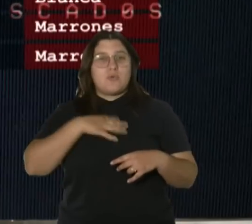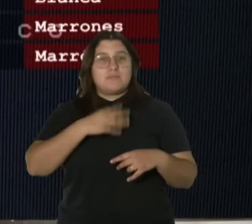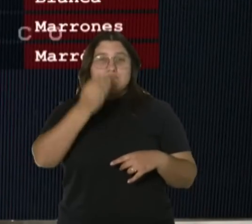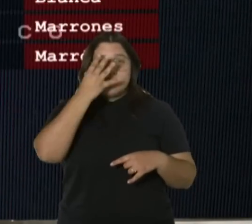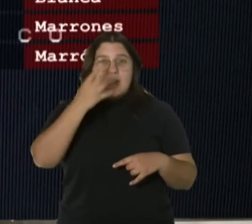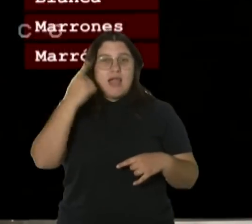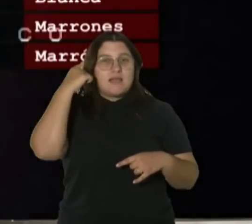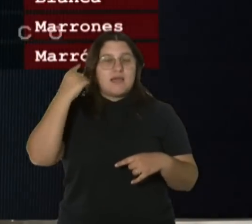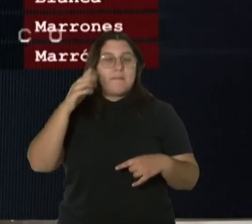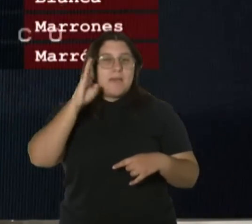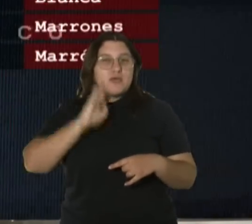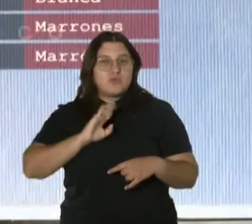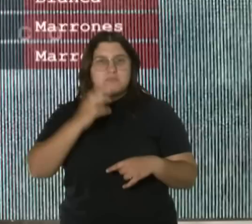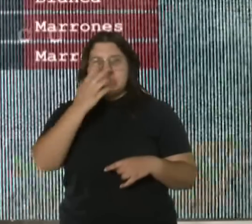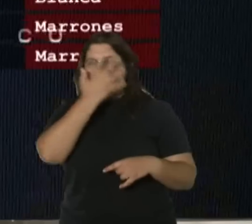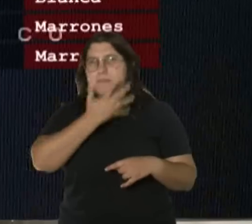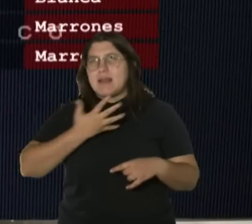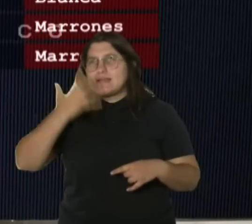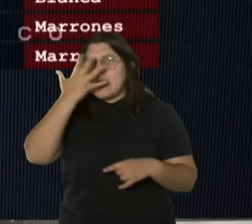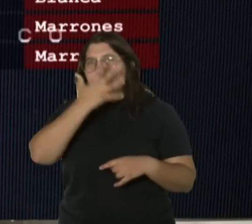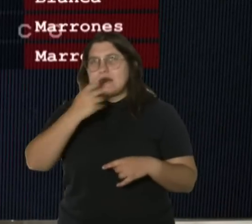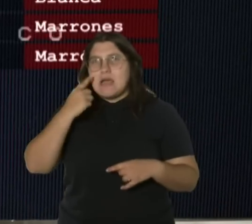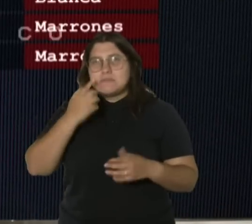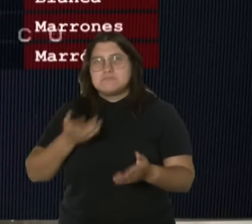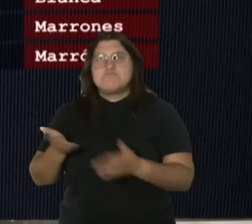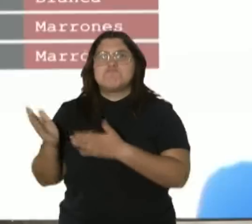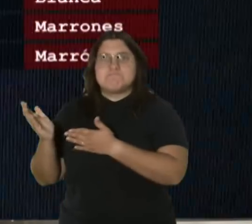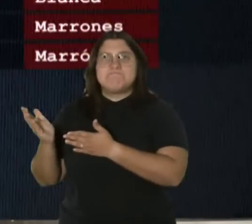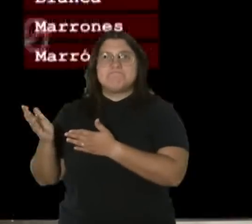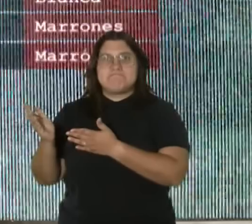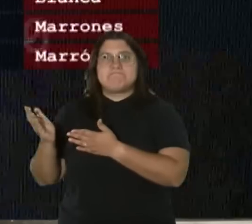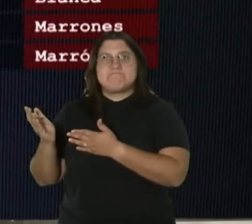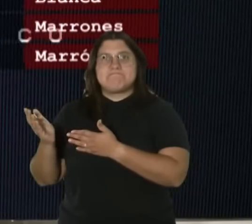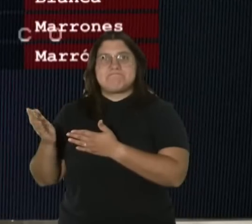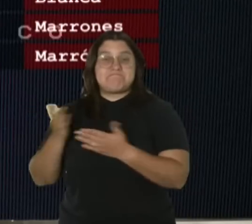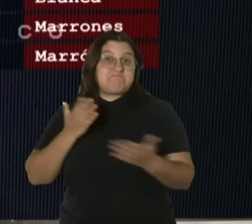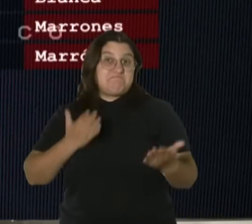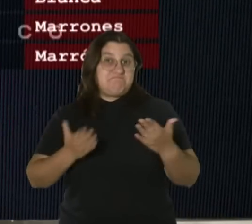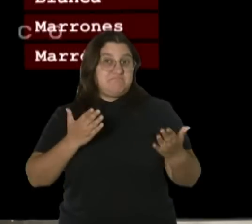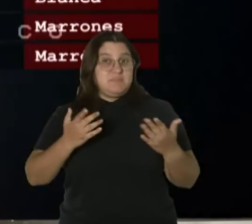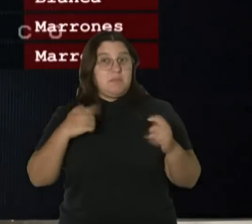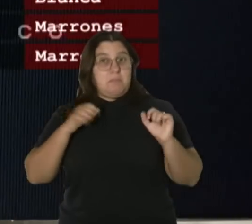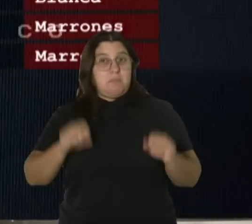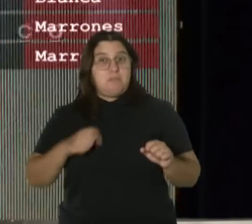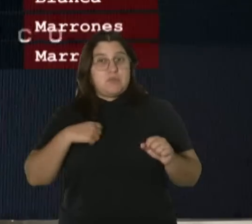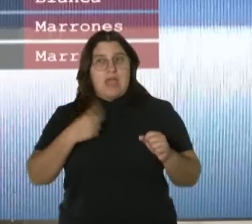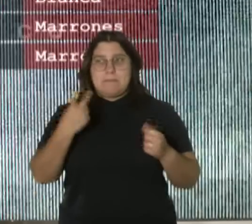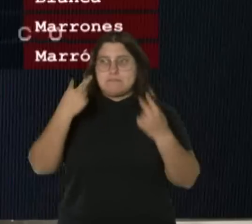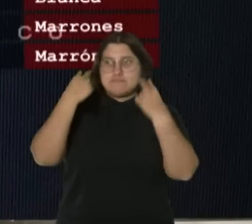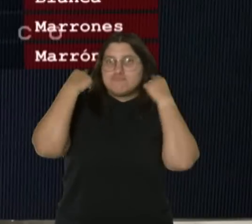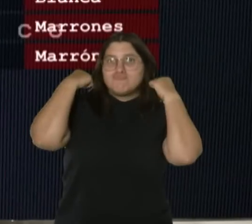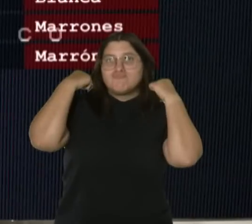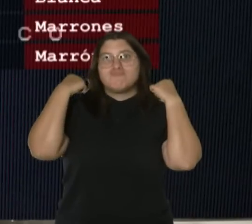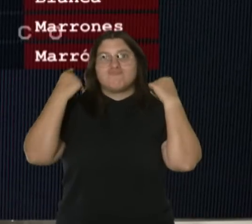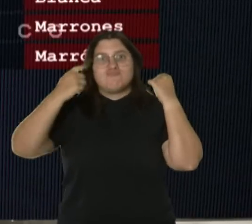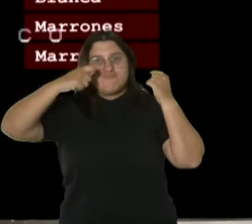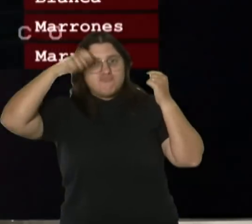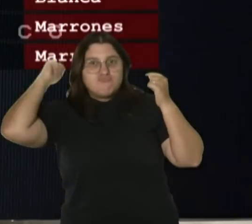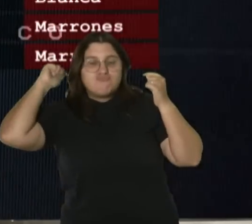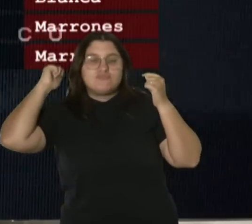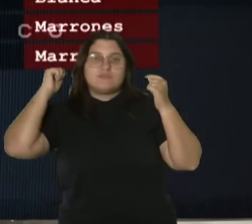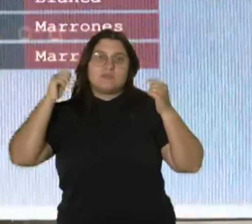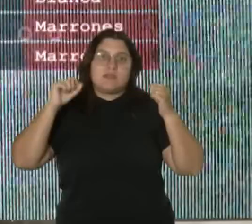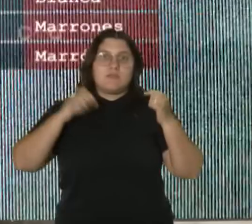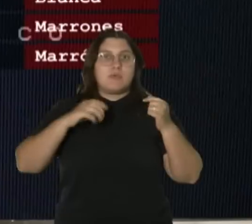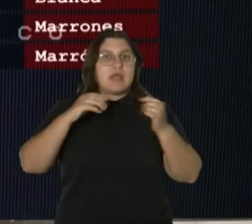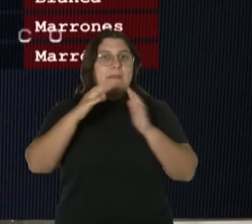ella puede ser que se tiñe el caballo balazo lo quite se lo pinte se corte el cabello la